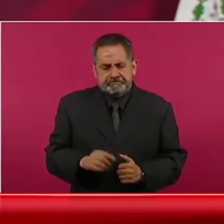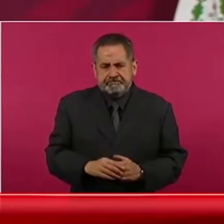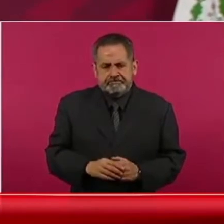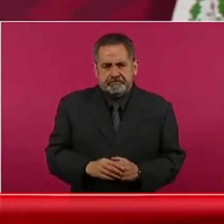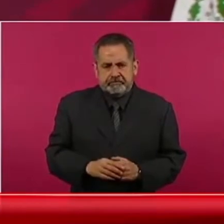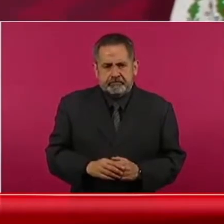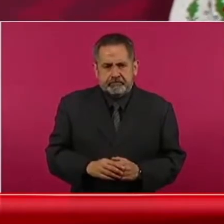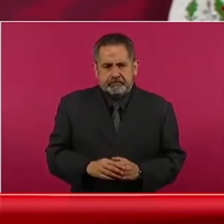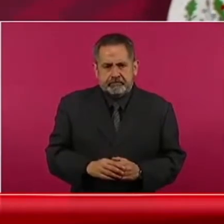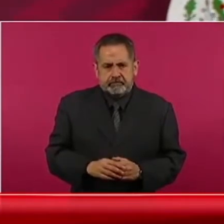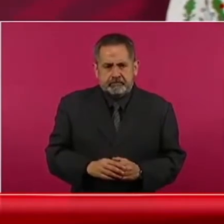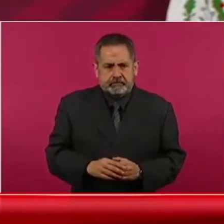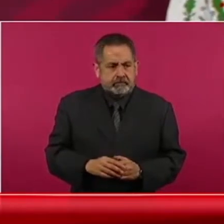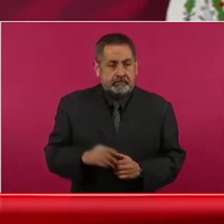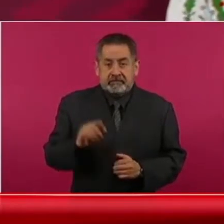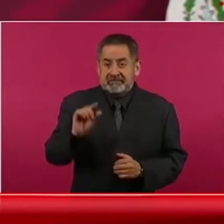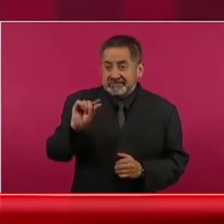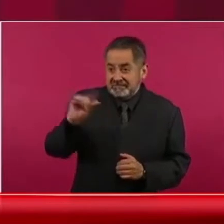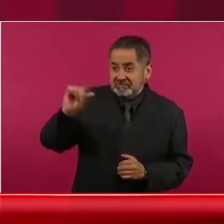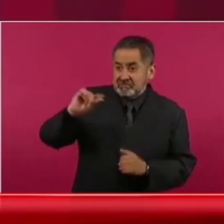y menos por autoridades.